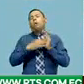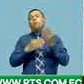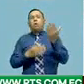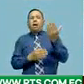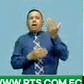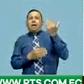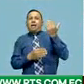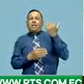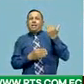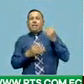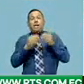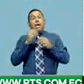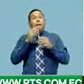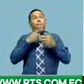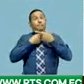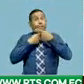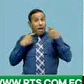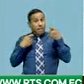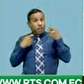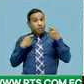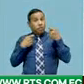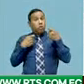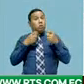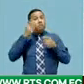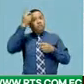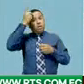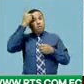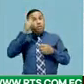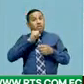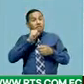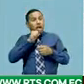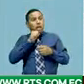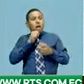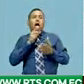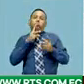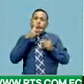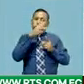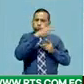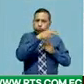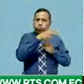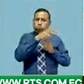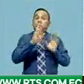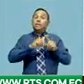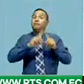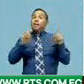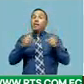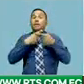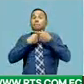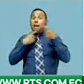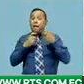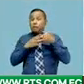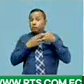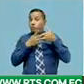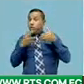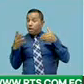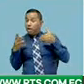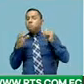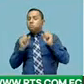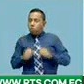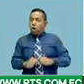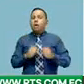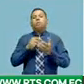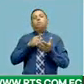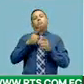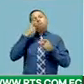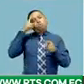pandemia. También ellos pueden acceder a convenios de pago. Lógicamente esos convenios que son antes de la pandemia se llevan con intereses. El funcionario detalló que